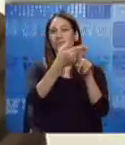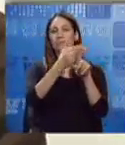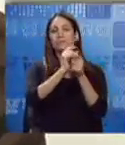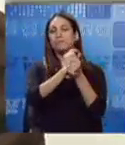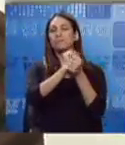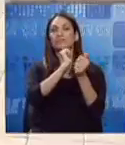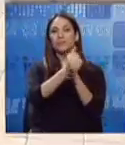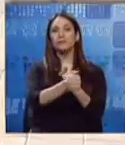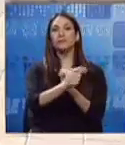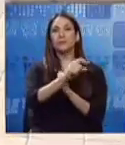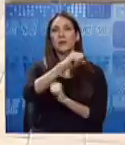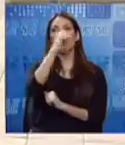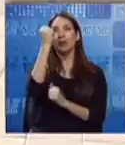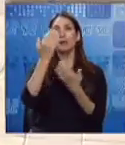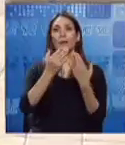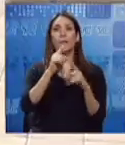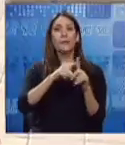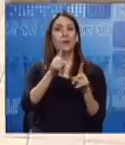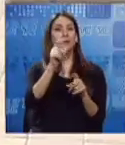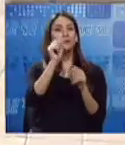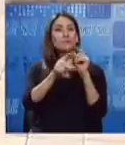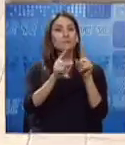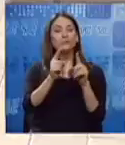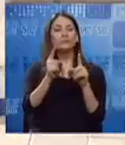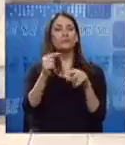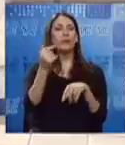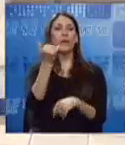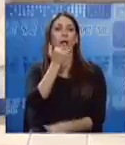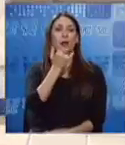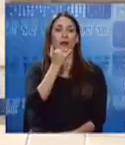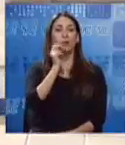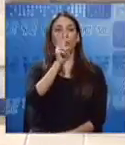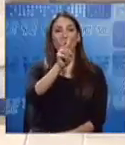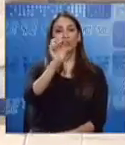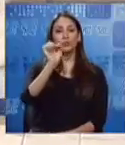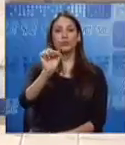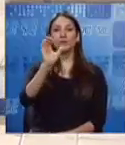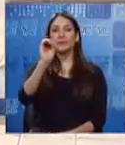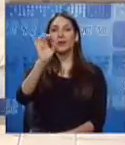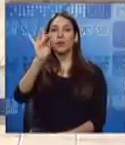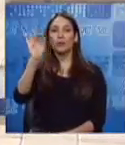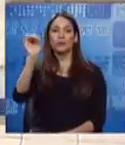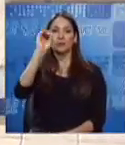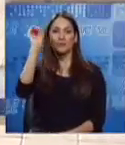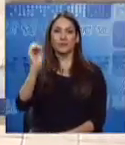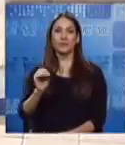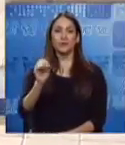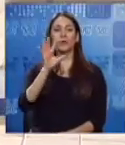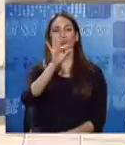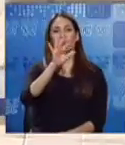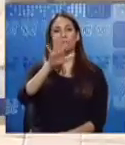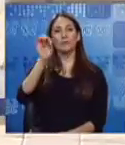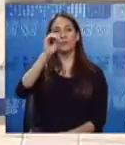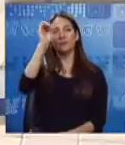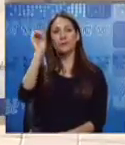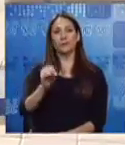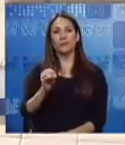una segunda vuelta. Estas encuestas tendrían un margen de error del 2.08%